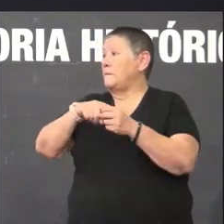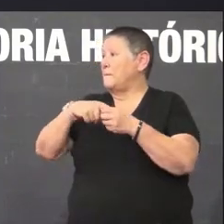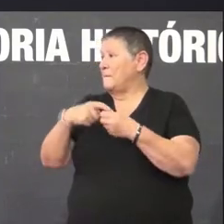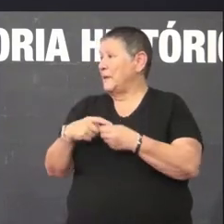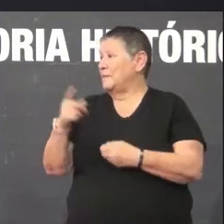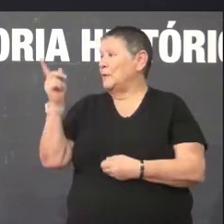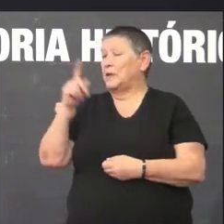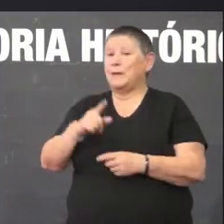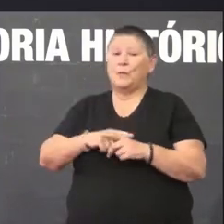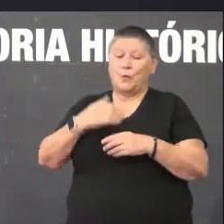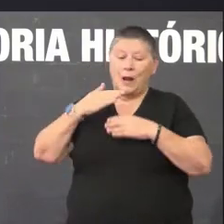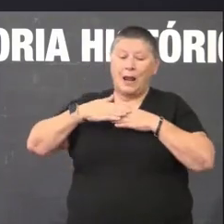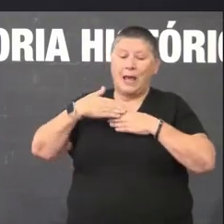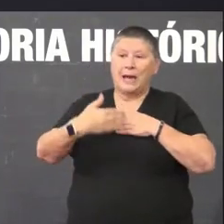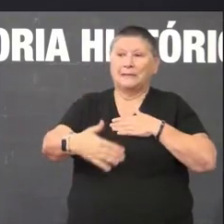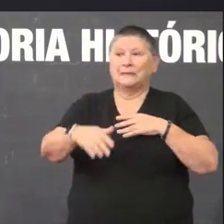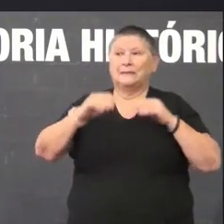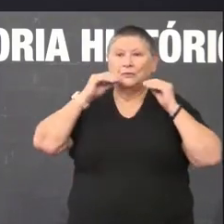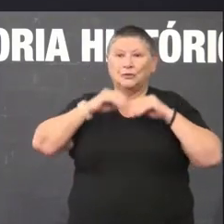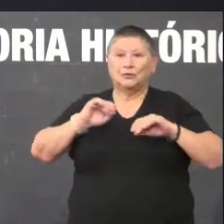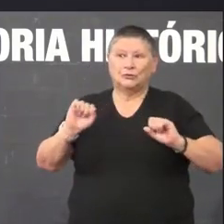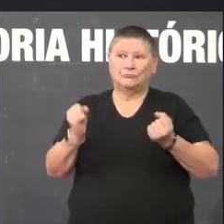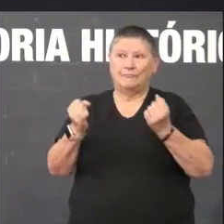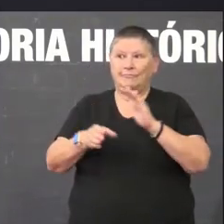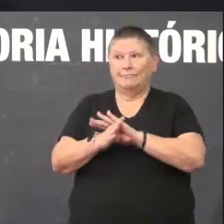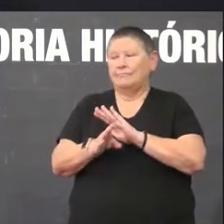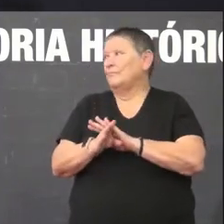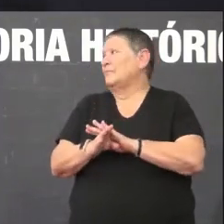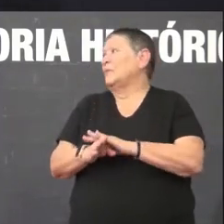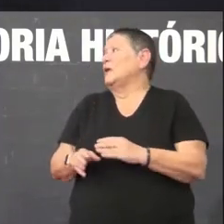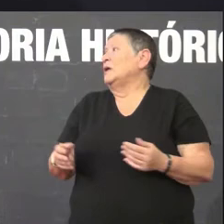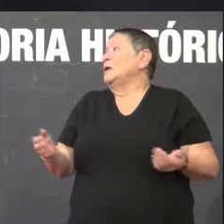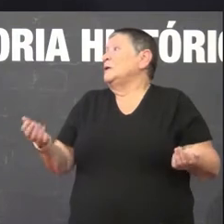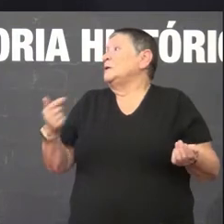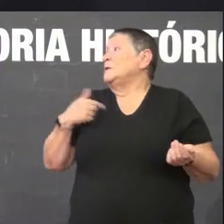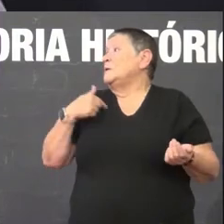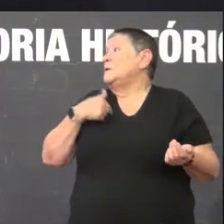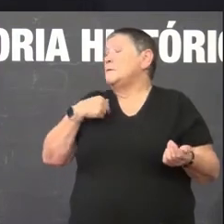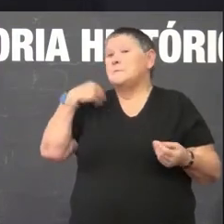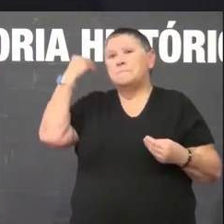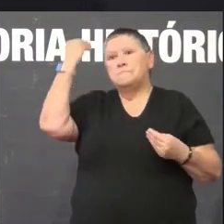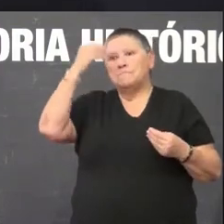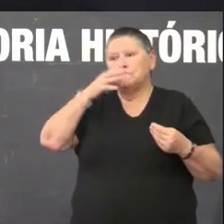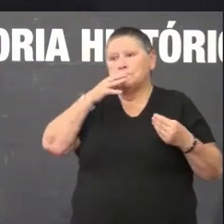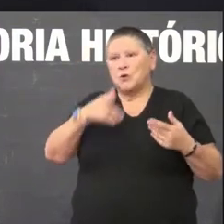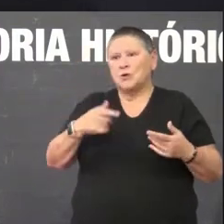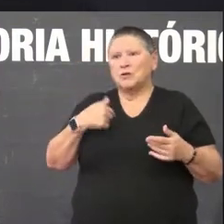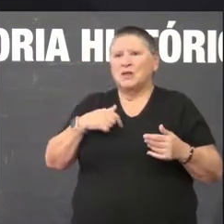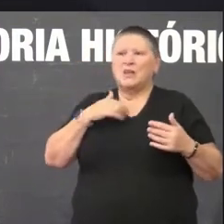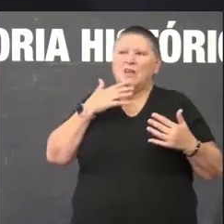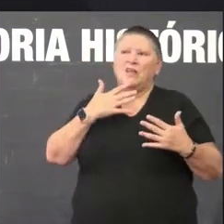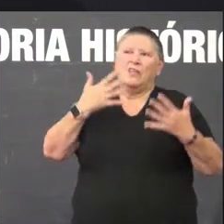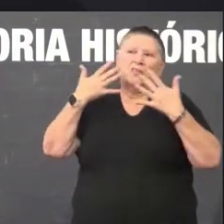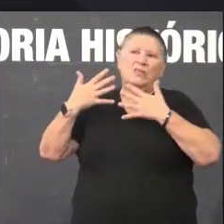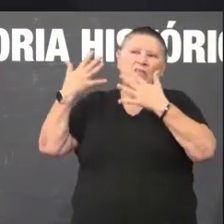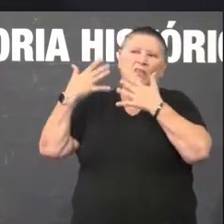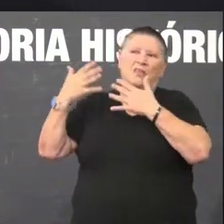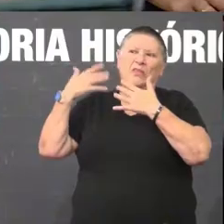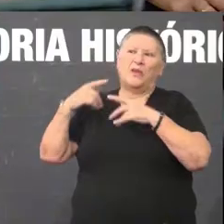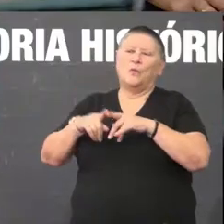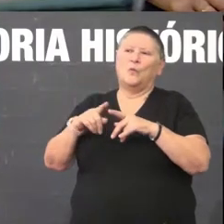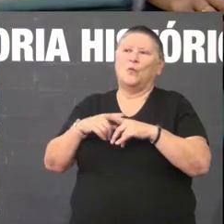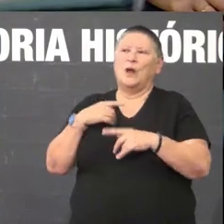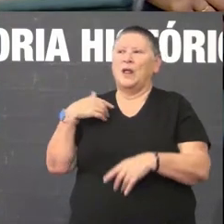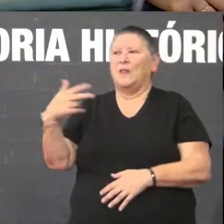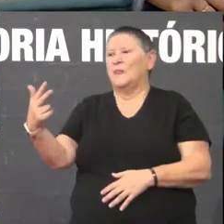do Arquivo Histórico, que permiten algo que eu nunca puiden supoñer, que neste tempo que por décadas foi da dereita,